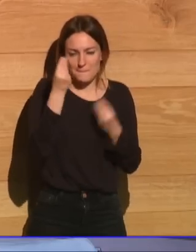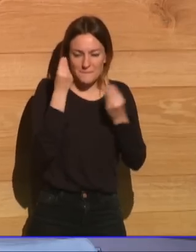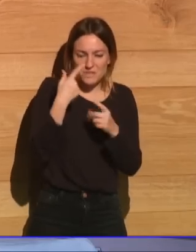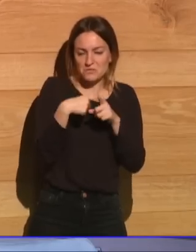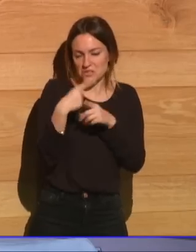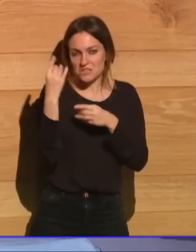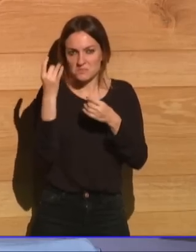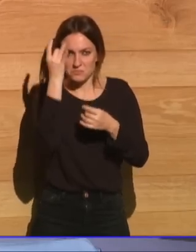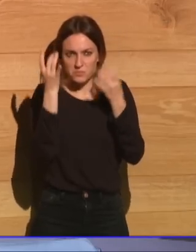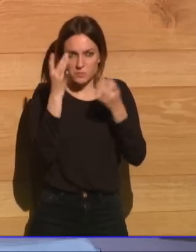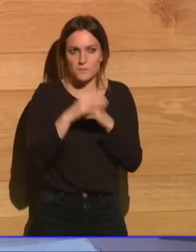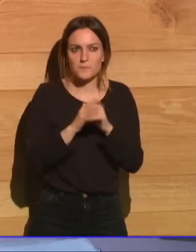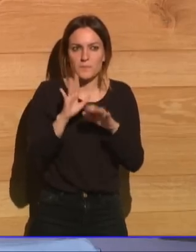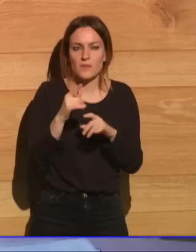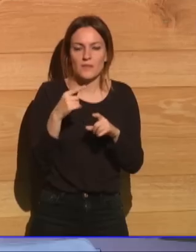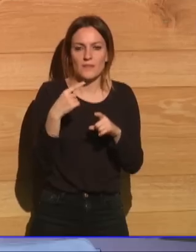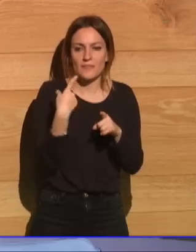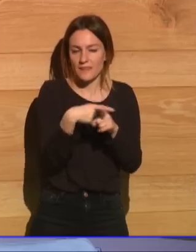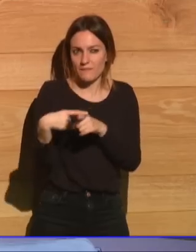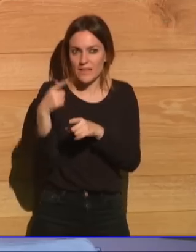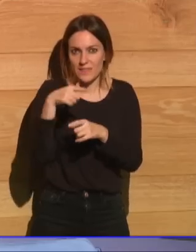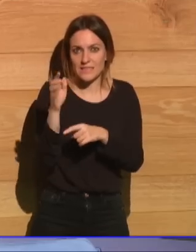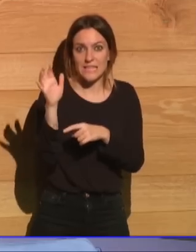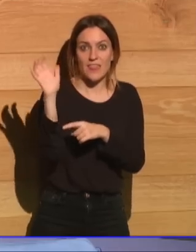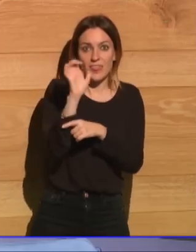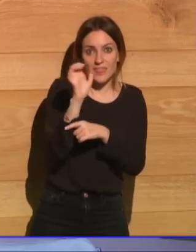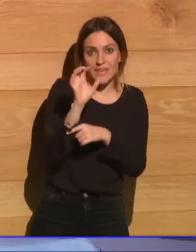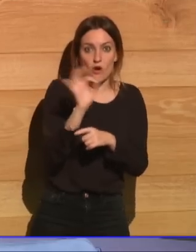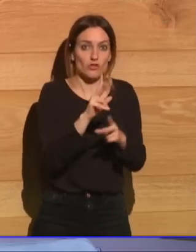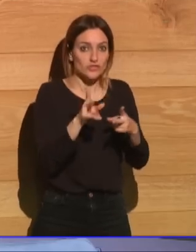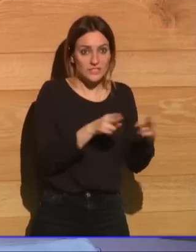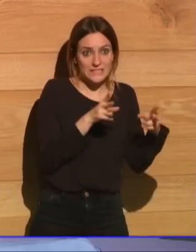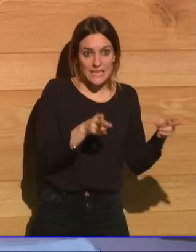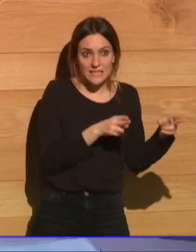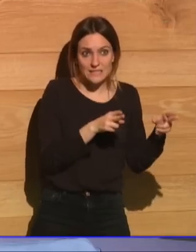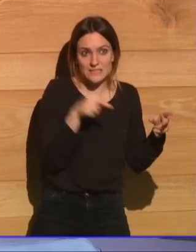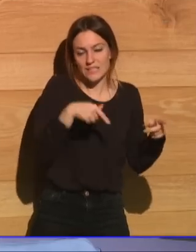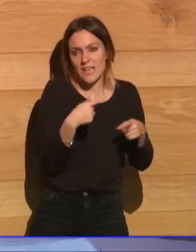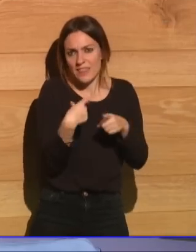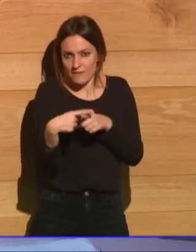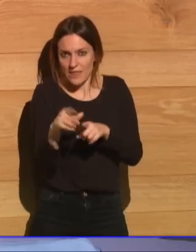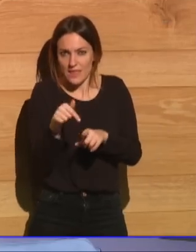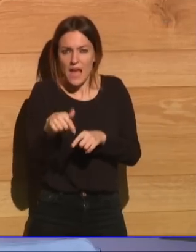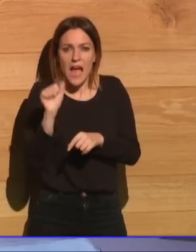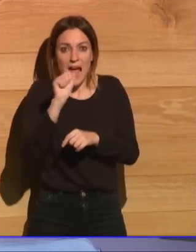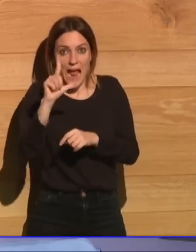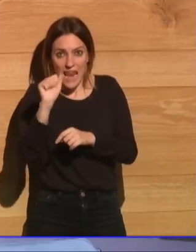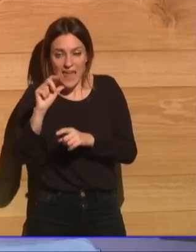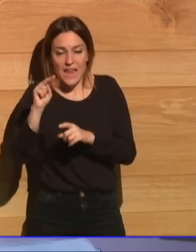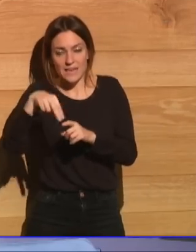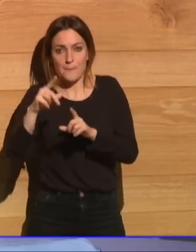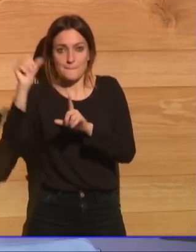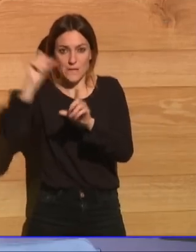las diferencias que tiene a veces el cine, por ejemplo, con las series. Y eso se evidencia muy bien en las películas de Alan Parker. Muchas